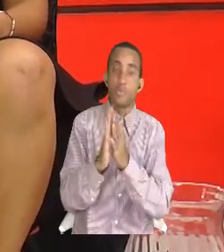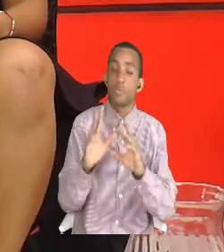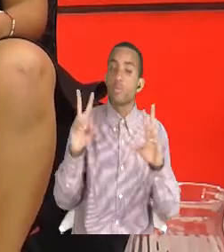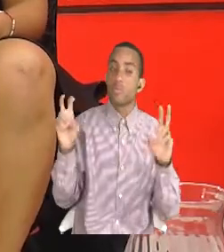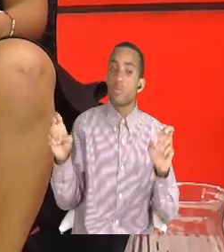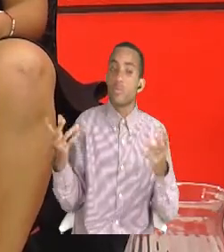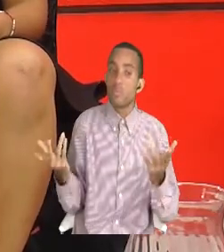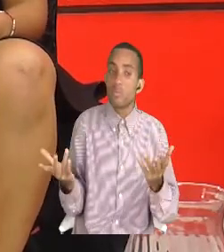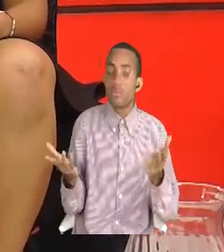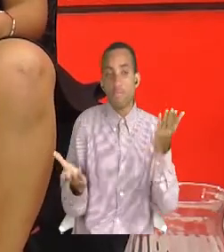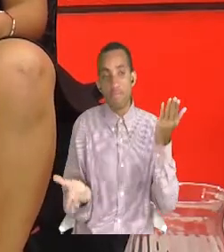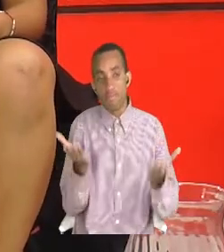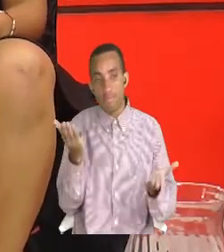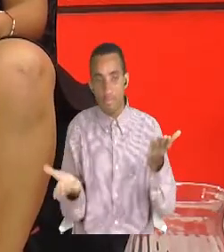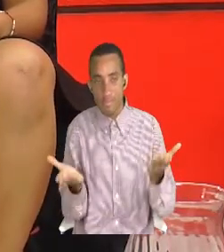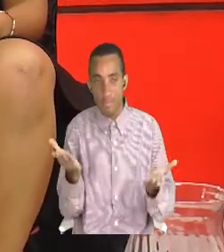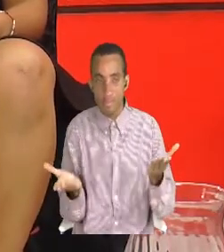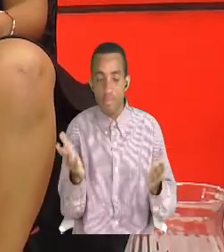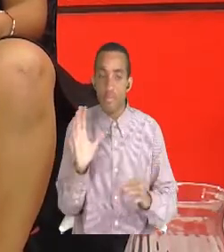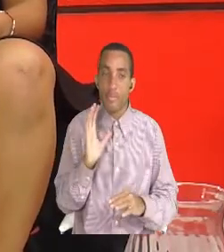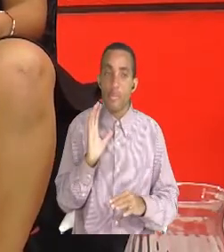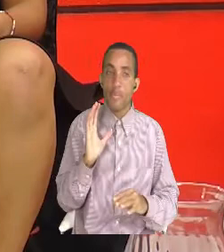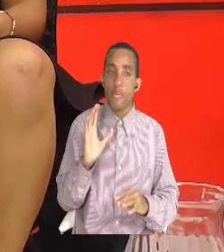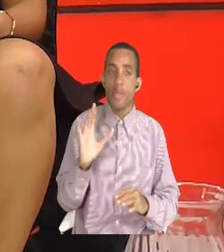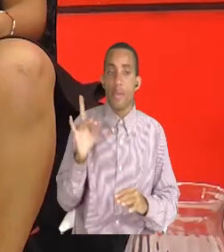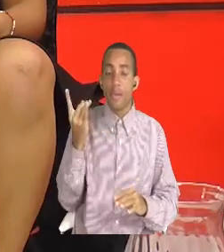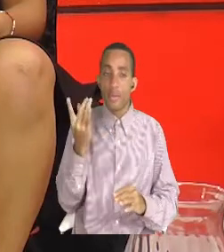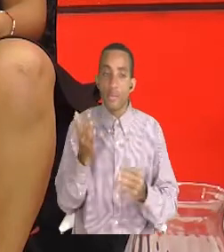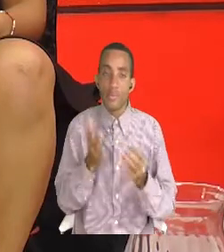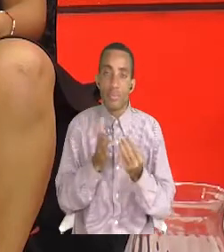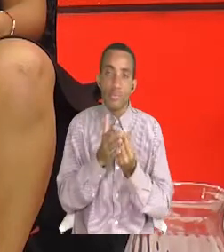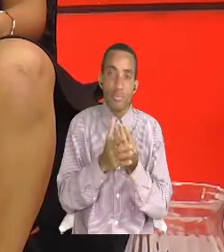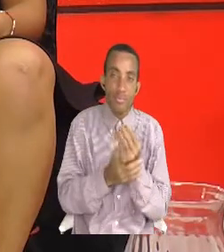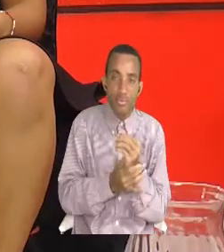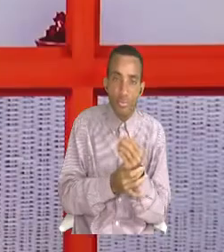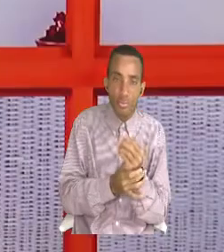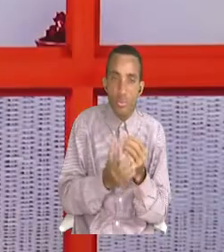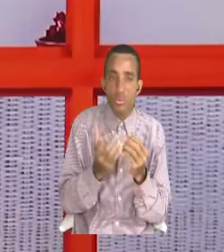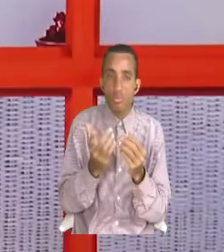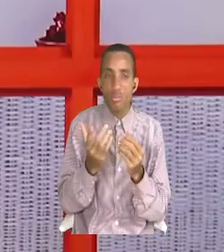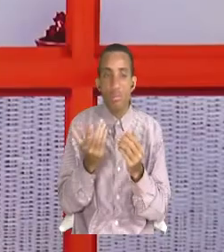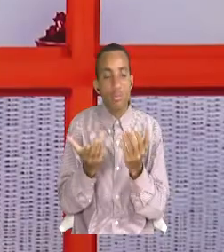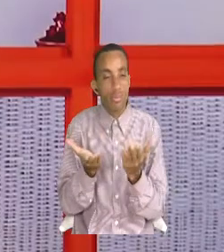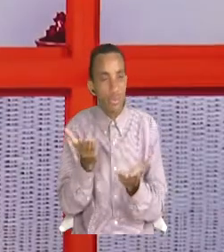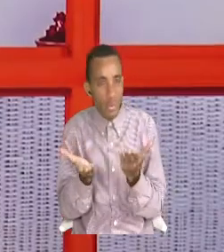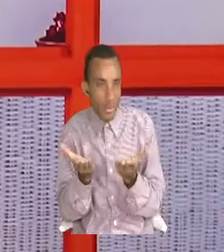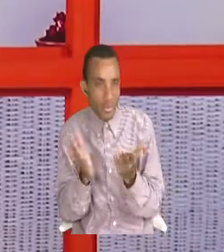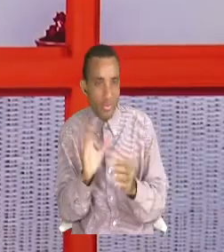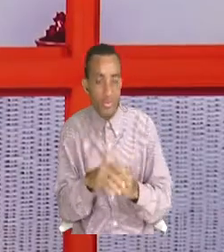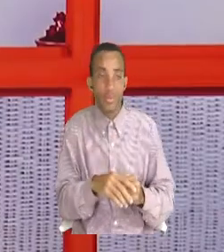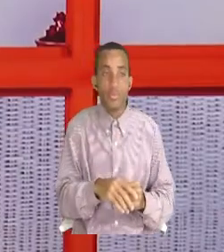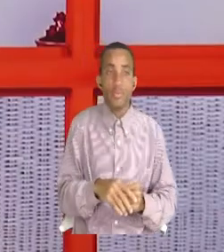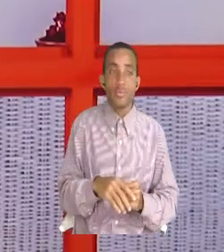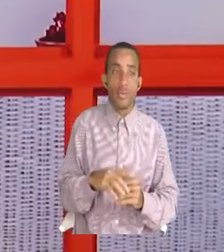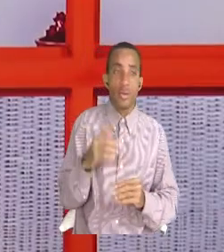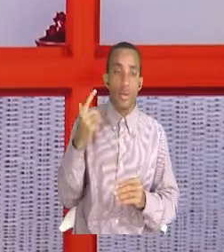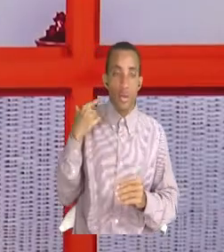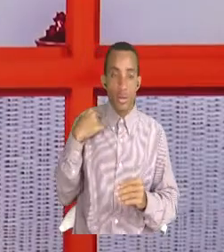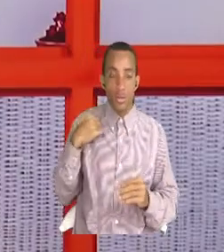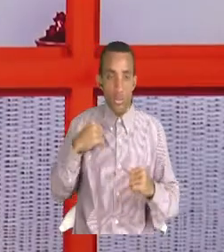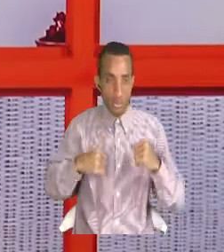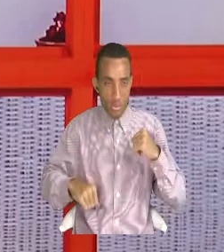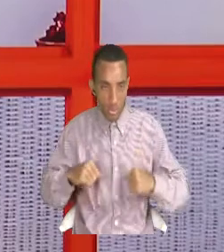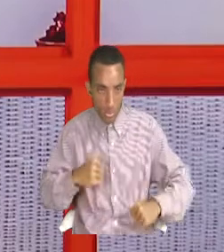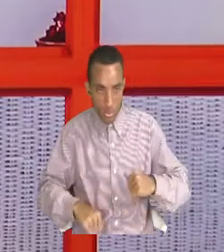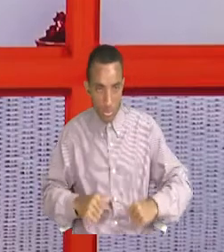es dependiendo del tratamiento estético que nos vayamos a realizar. Si vamos a realizarnos una abdominoplastia, una lipólisis o